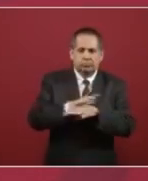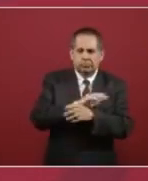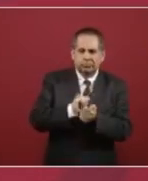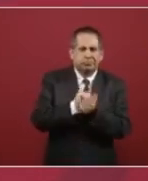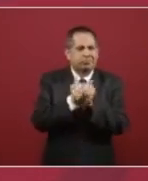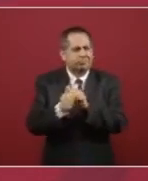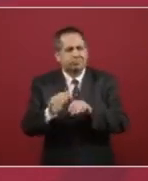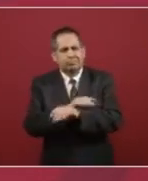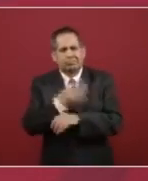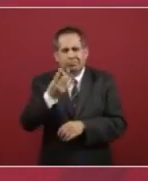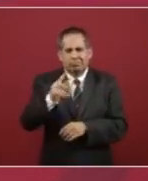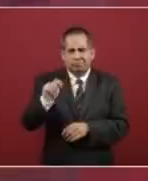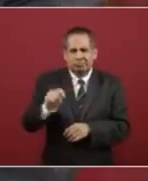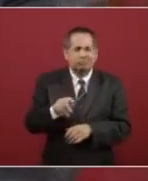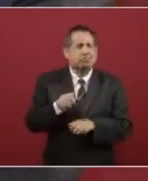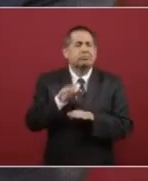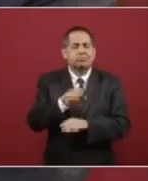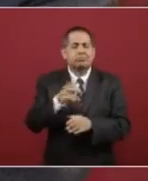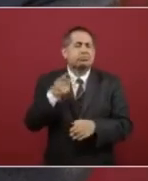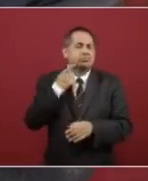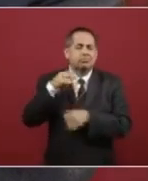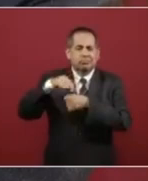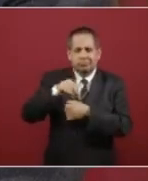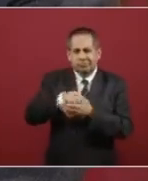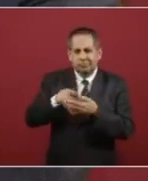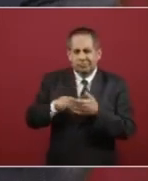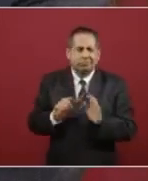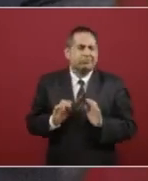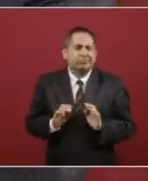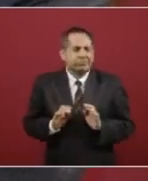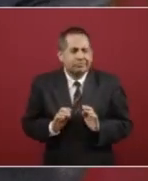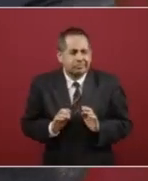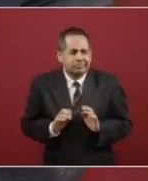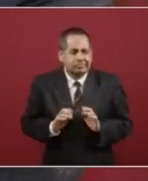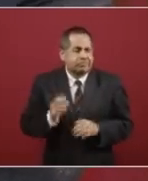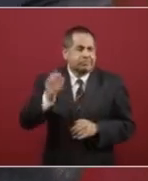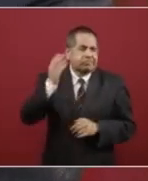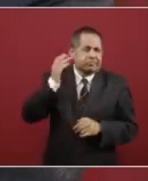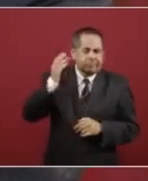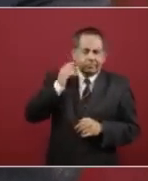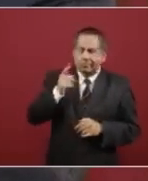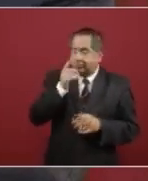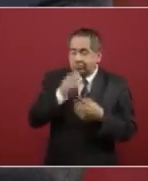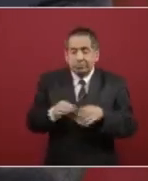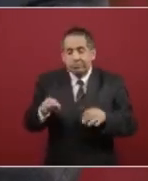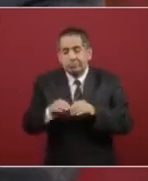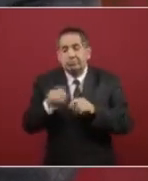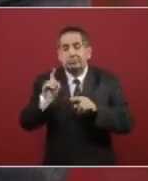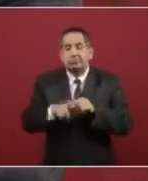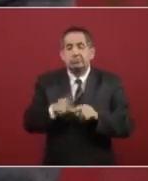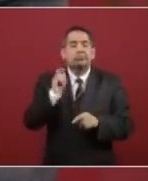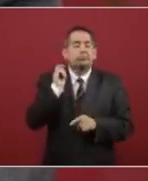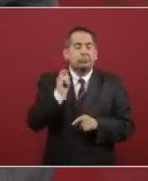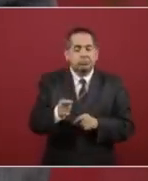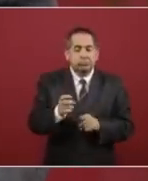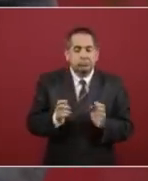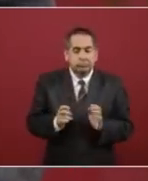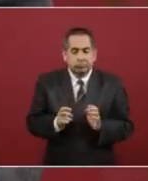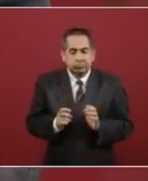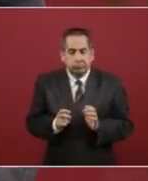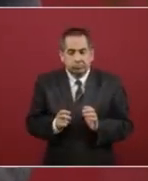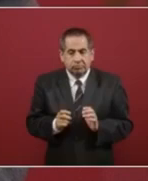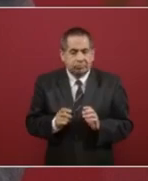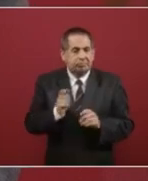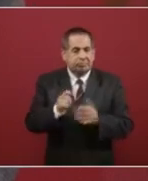país. Y en materia político-electoral, lo que más nos interesaba era que se considerara